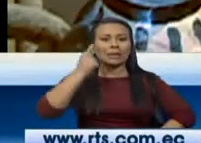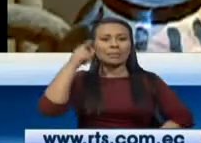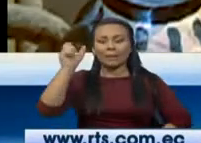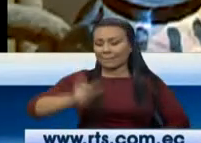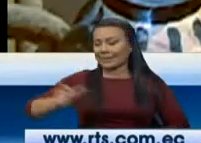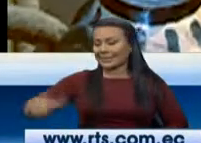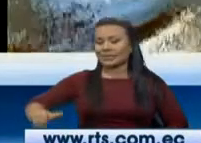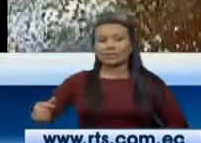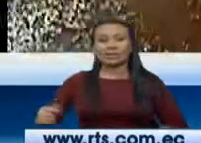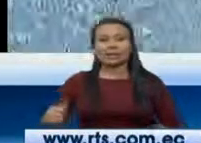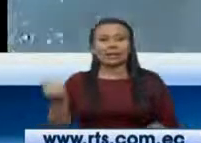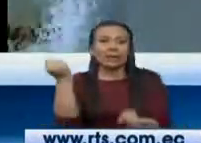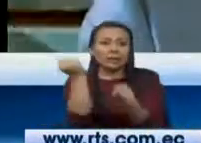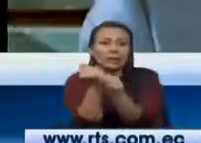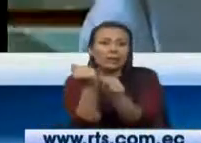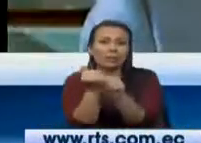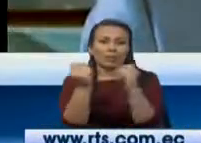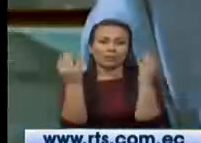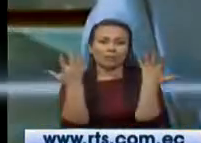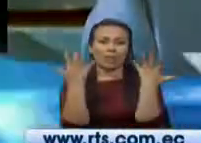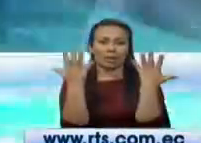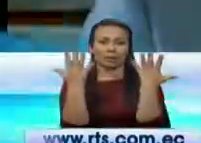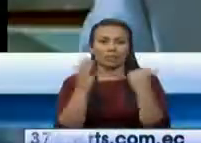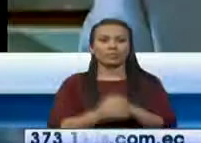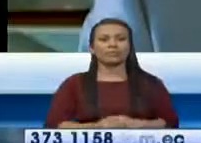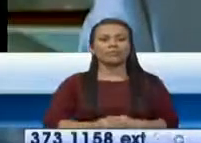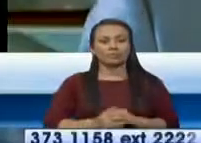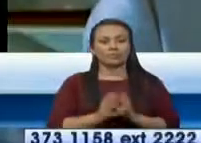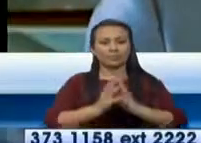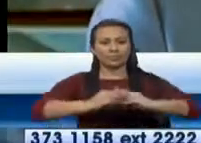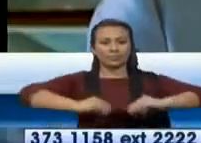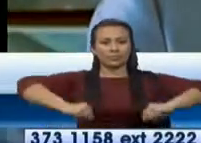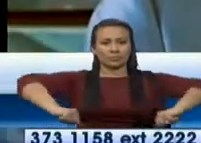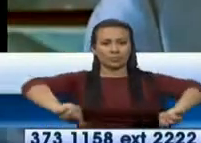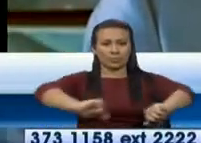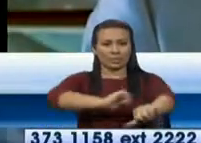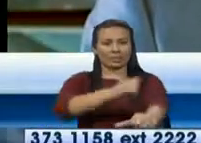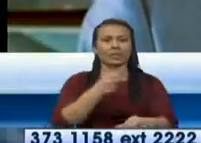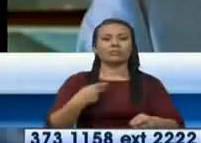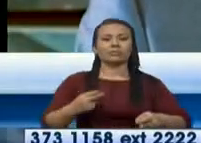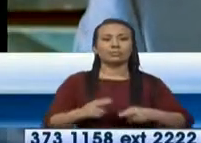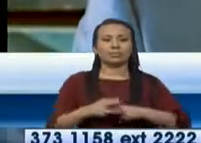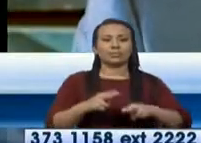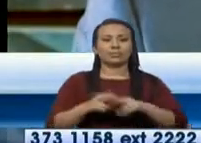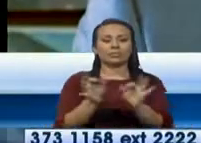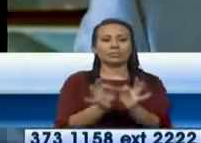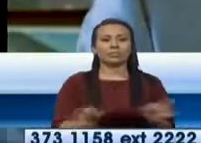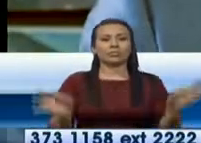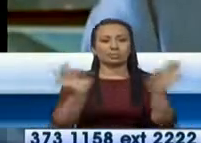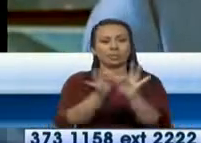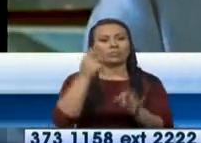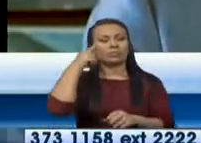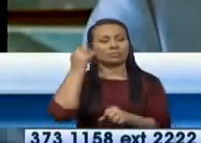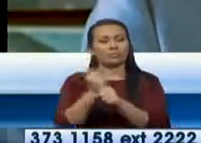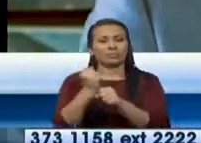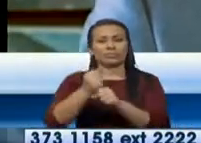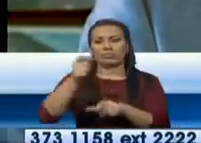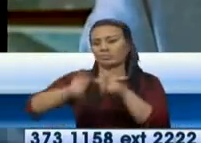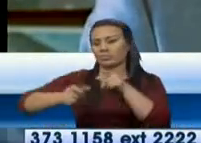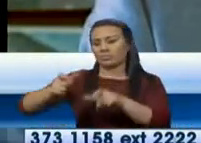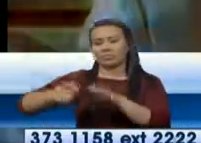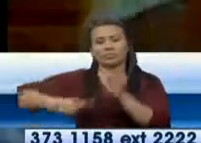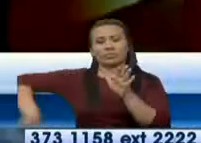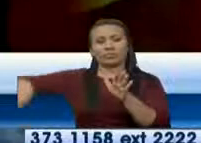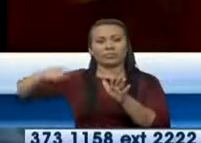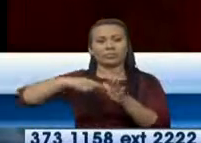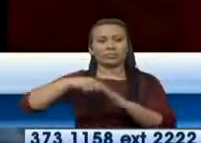pequeños artesanos. Se transforma realmente en un recurso importantísimo para promover la productividad del sector